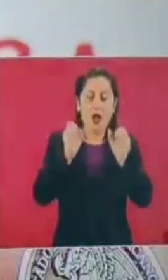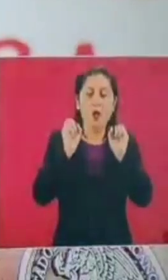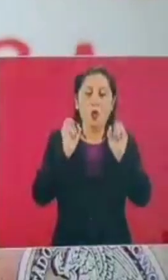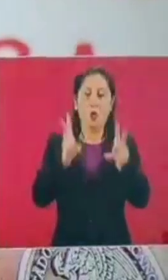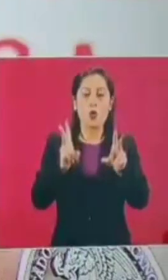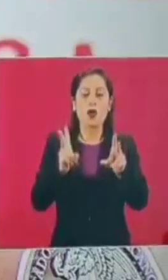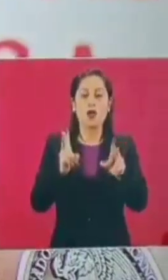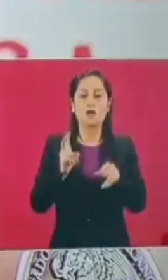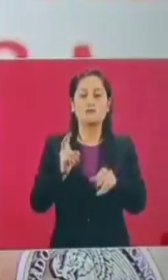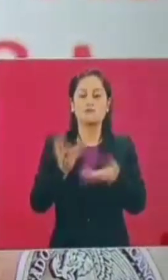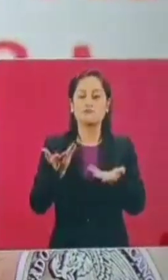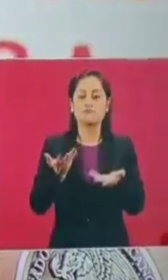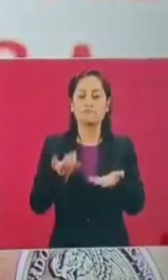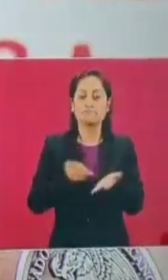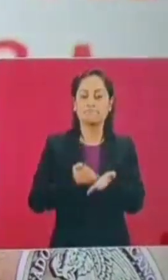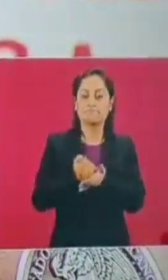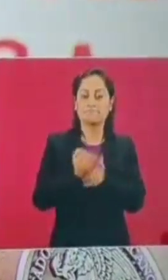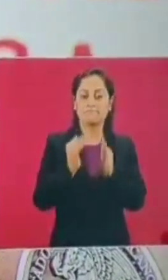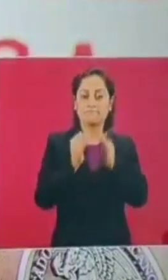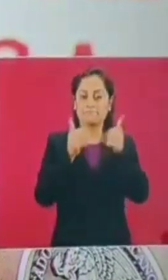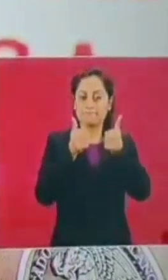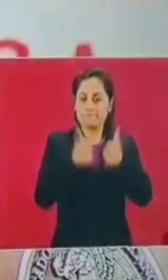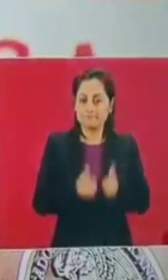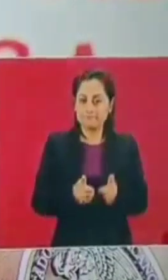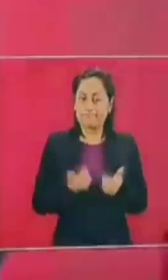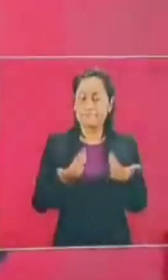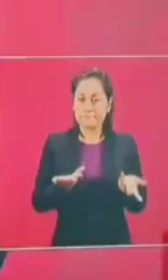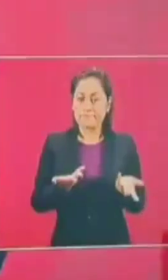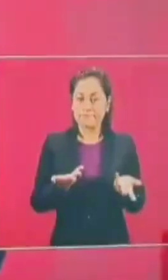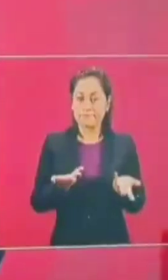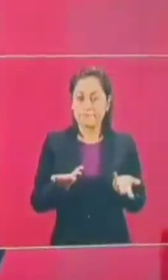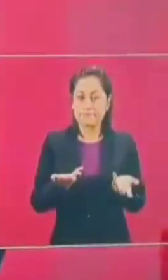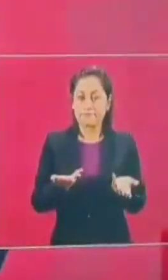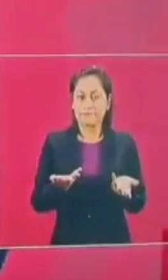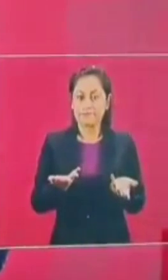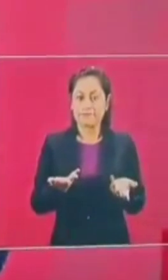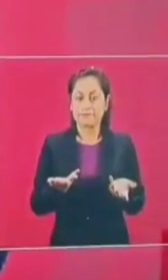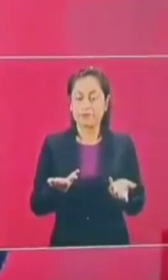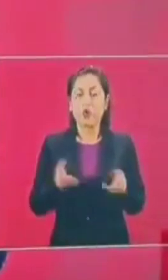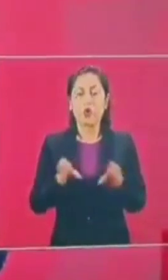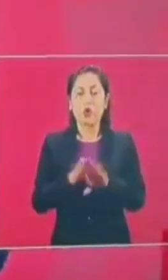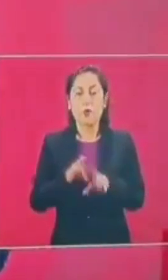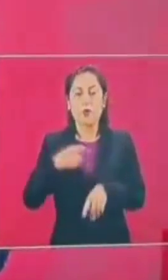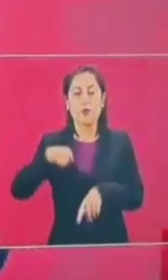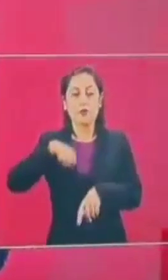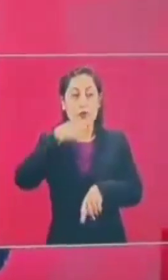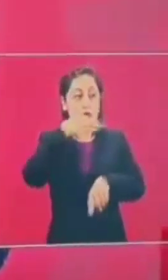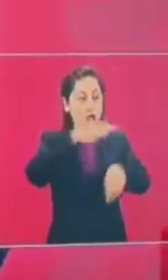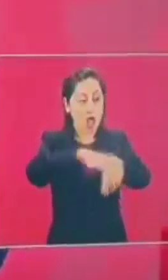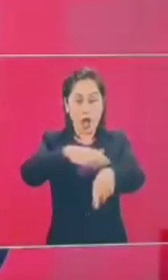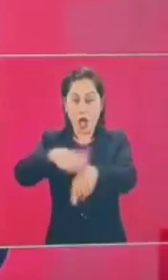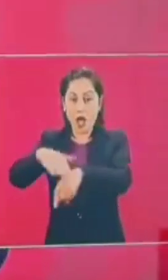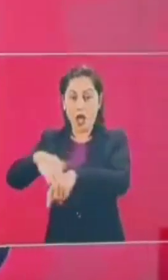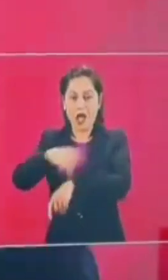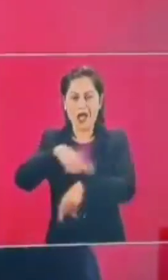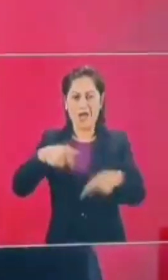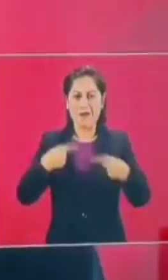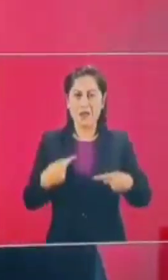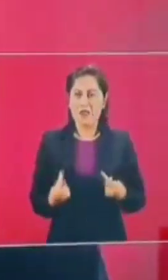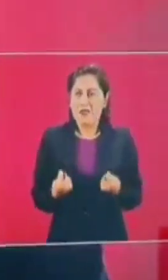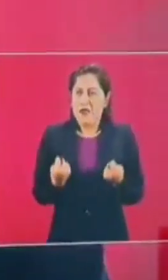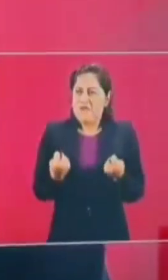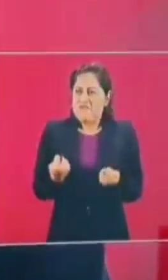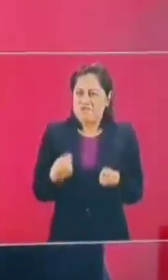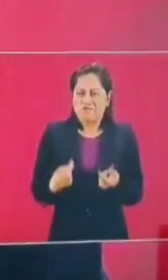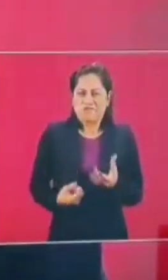no es preciso el llamado y no importa la gente siguió en la